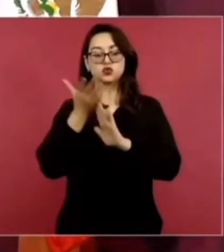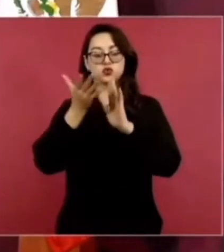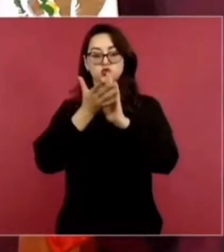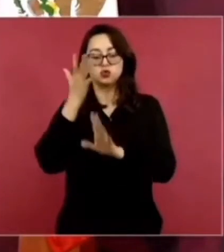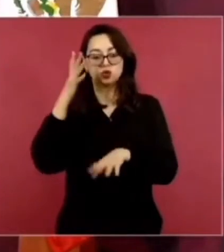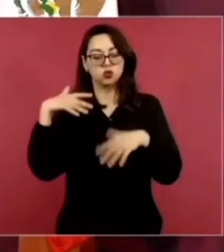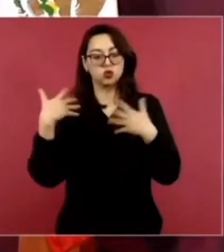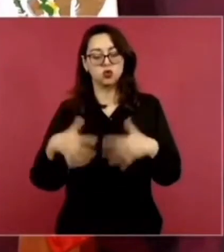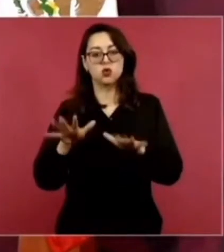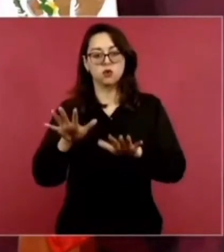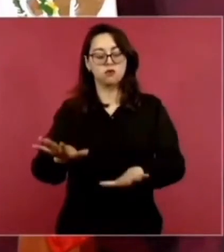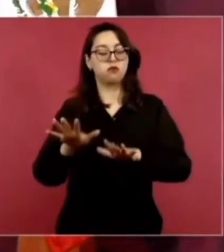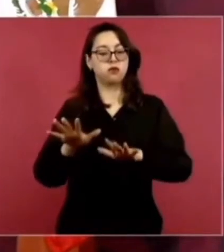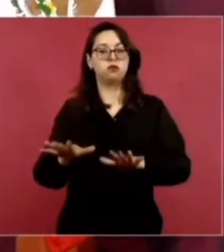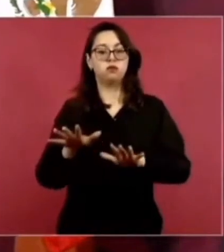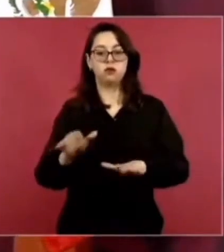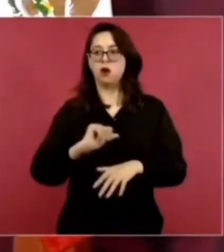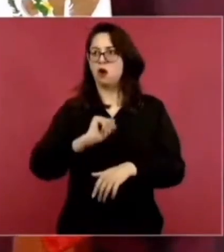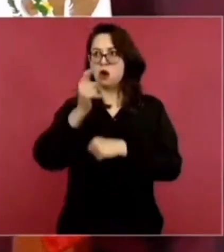el mundo,